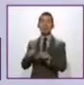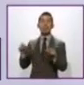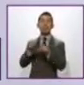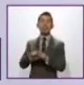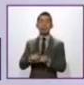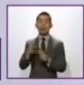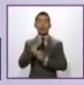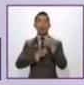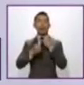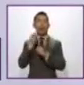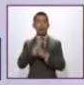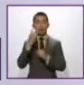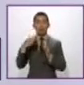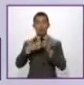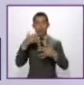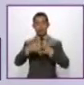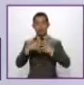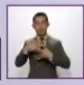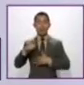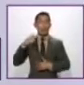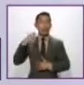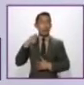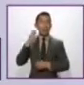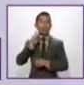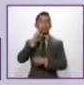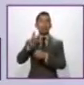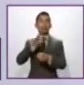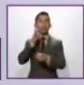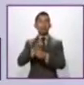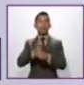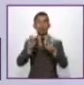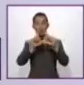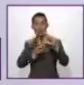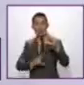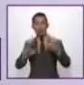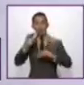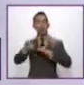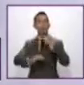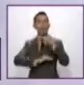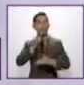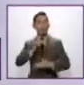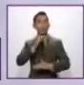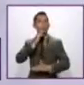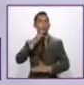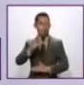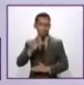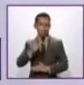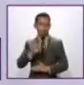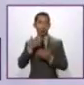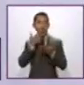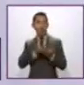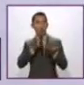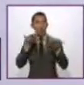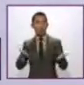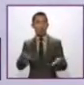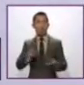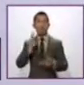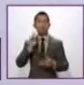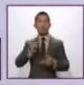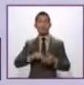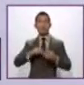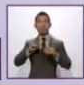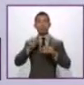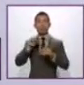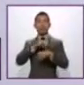el 2015, Querétaro ocupaba el segundo lugar nacional en crecimiento económico. Ahora somos el